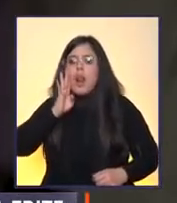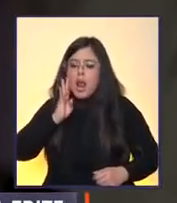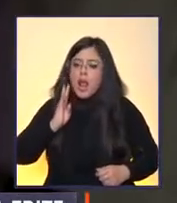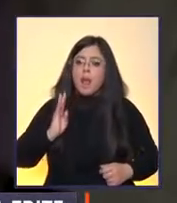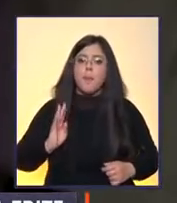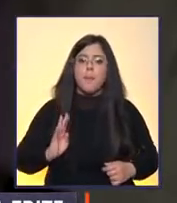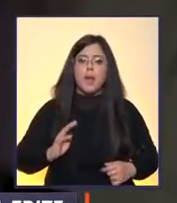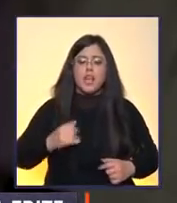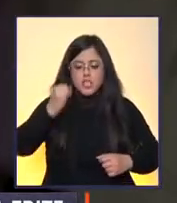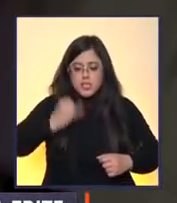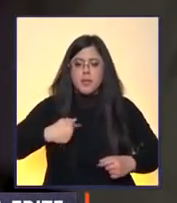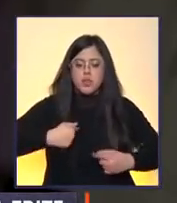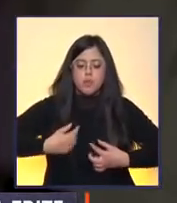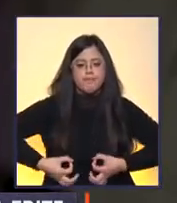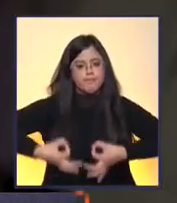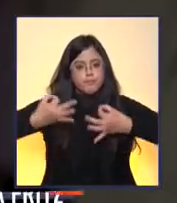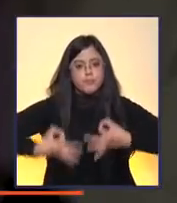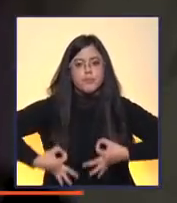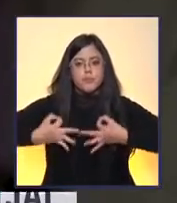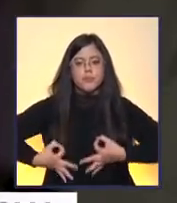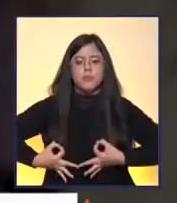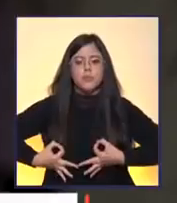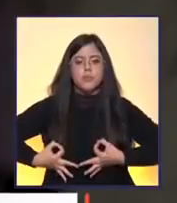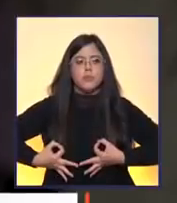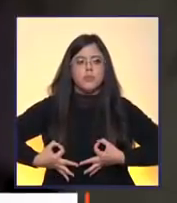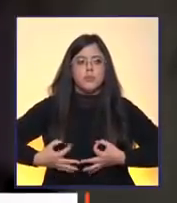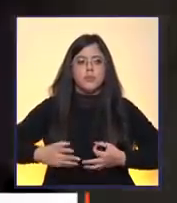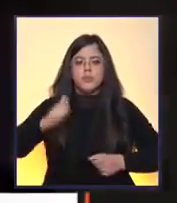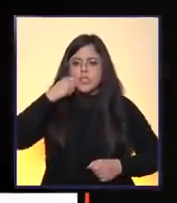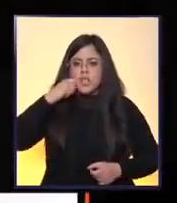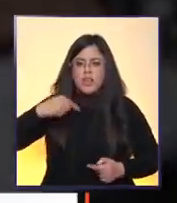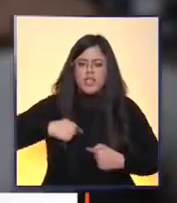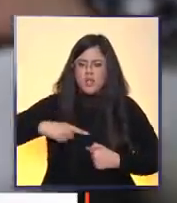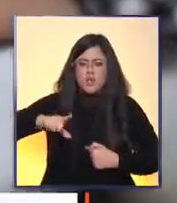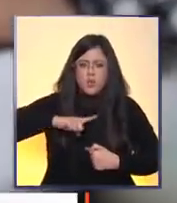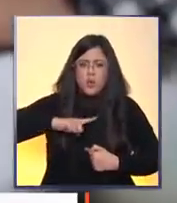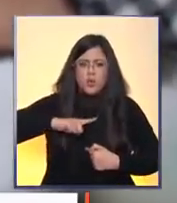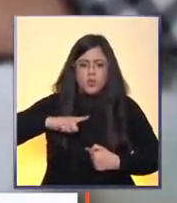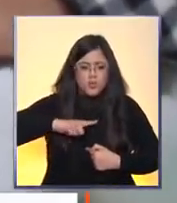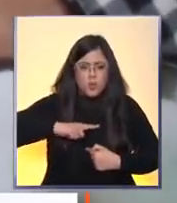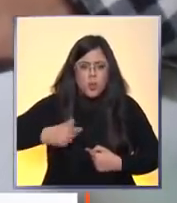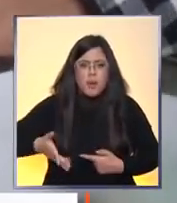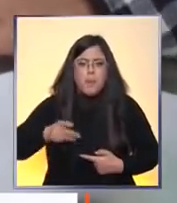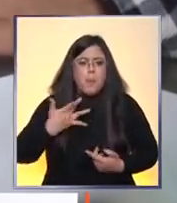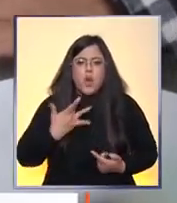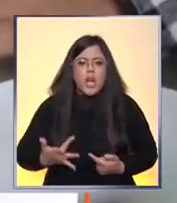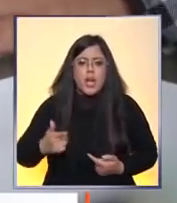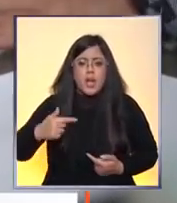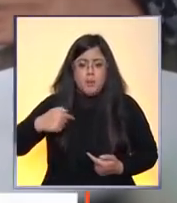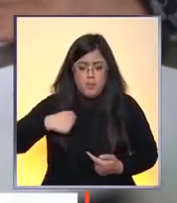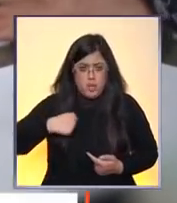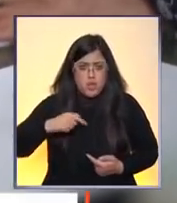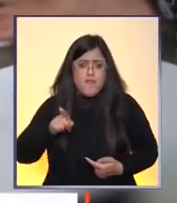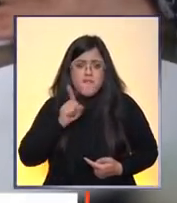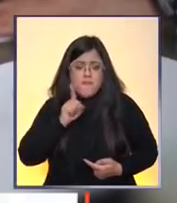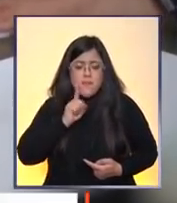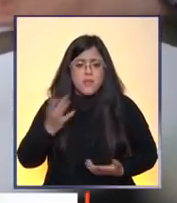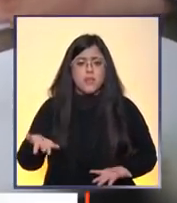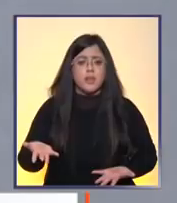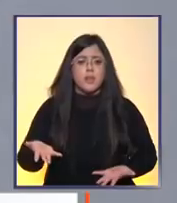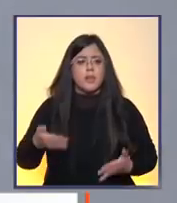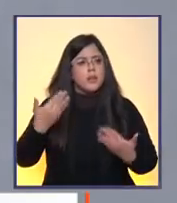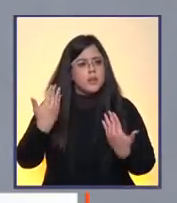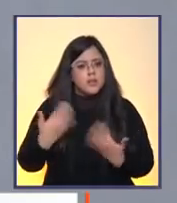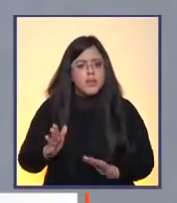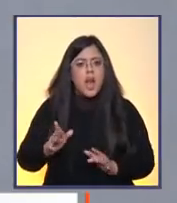buena presentación. O sea, al final soy culpable por existir. El sumario se lleva adelante en la Corte de